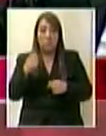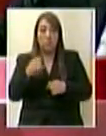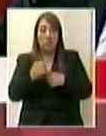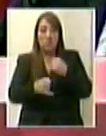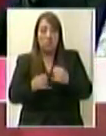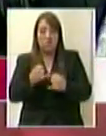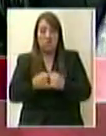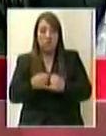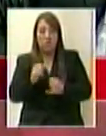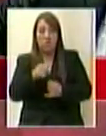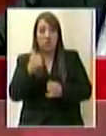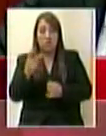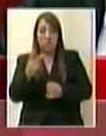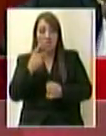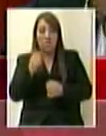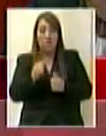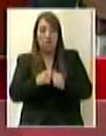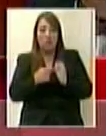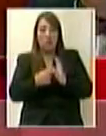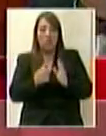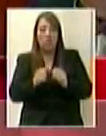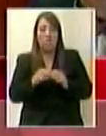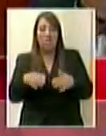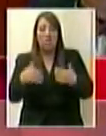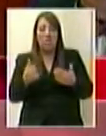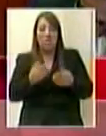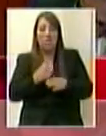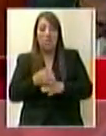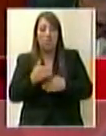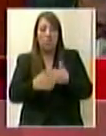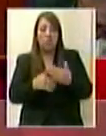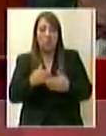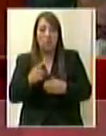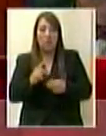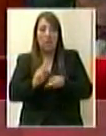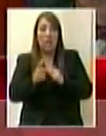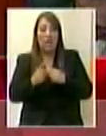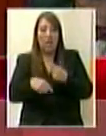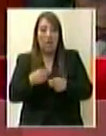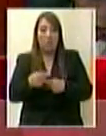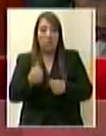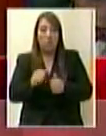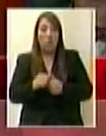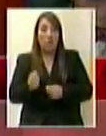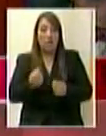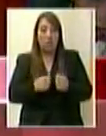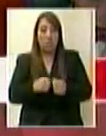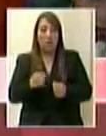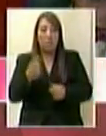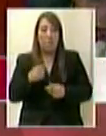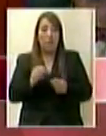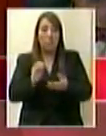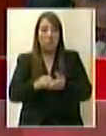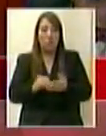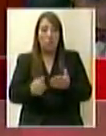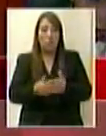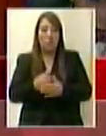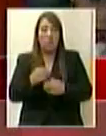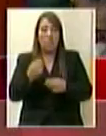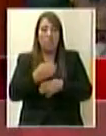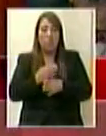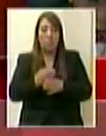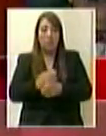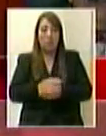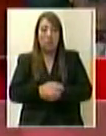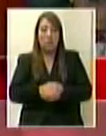internacional y el segundo contempla la la posibilidad de entrar a un proceso de renovación previa negociación para establecer nuevos términos y